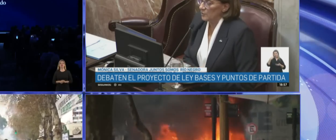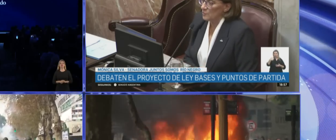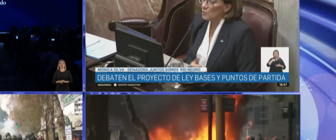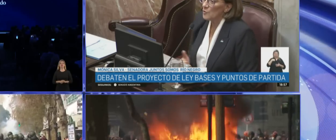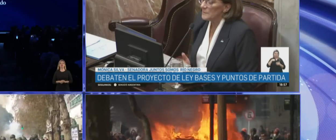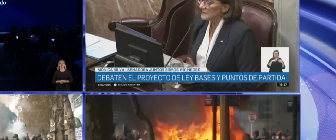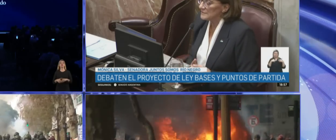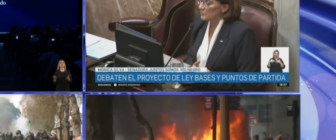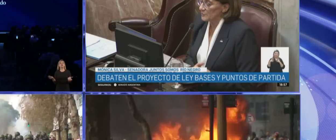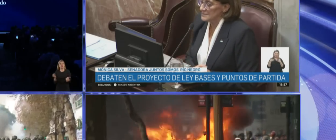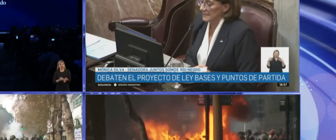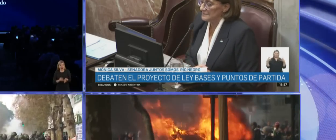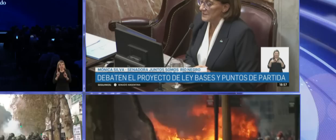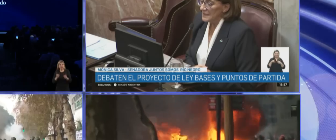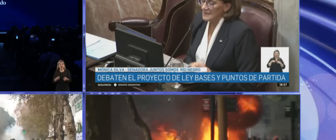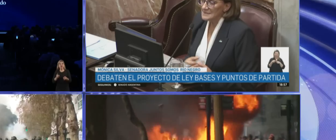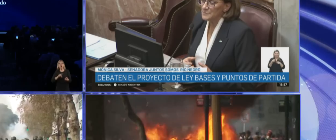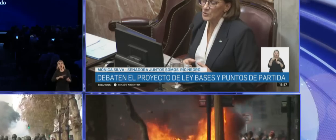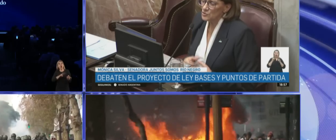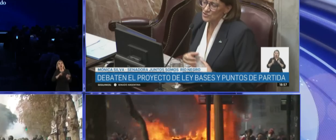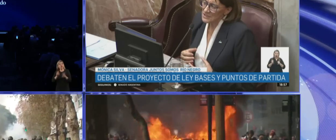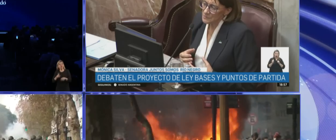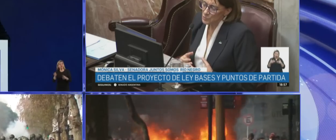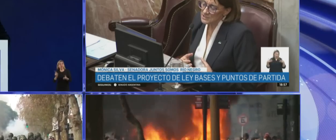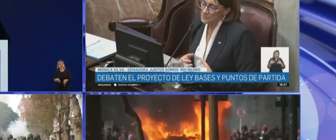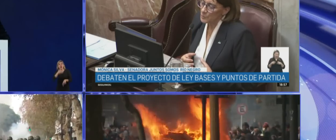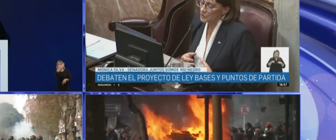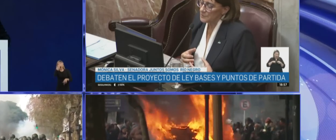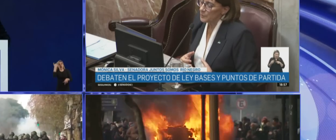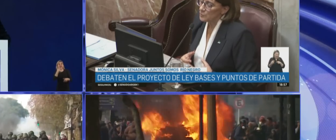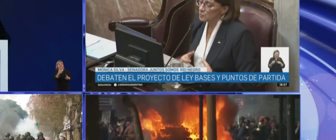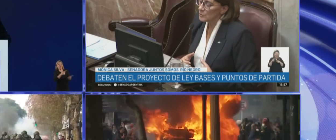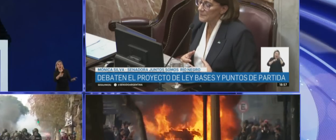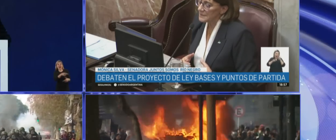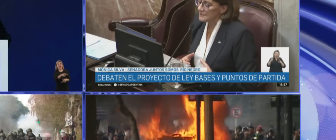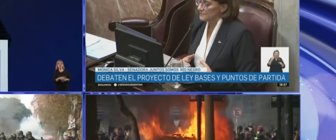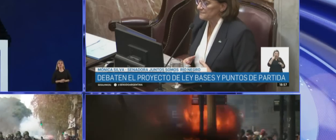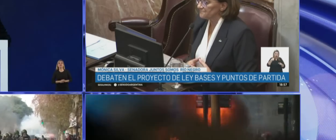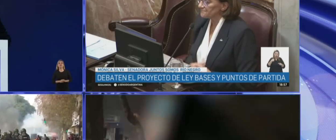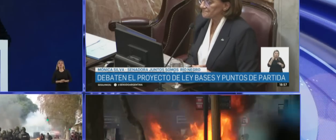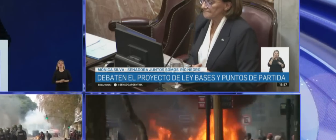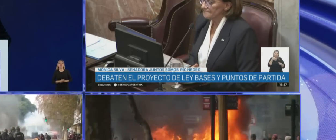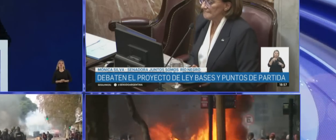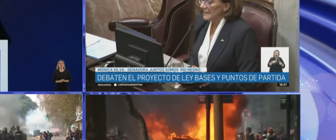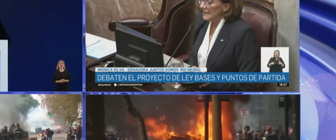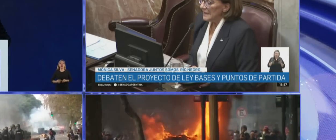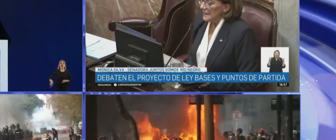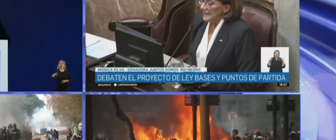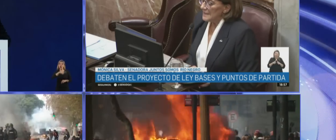Es más, otra cosa que también me parece profundamente deshonesta intelectualmente, nosotros estamos